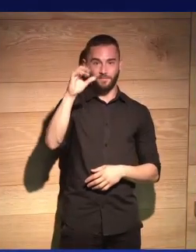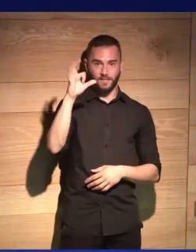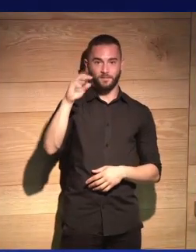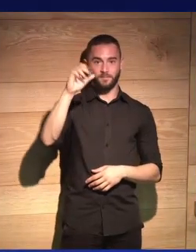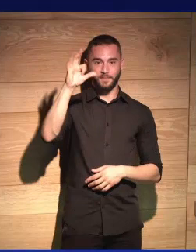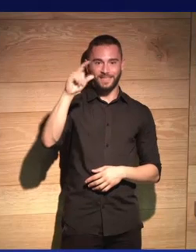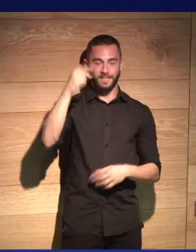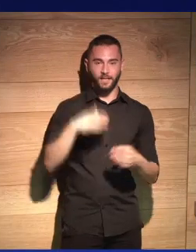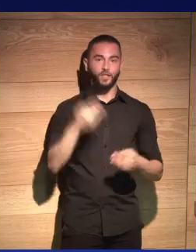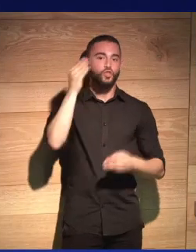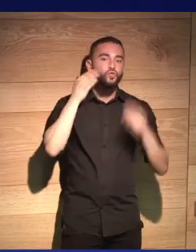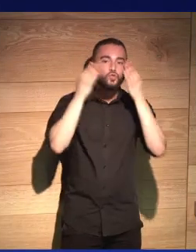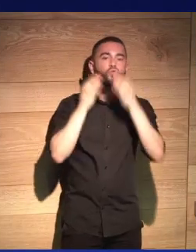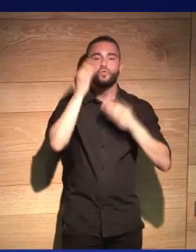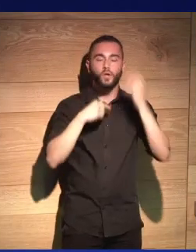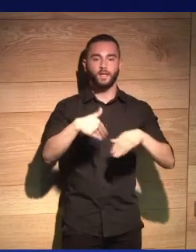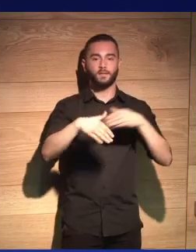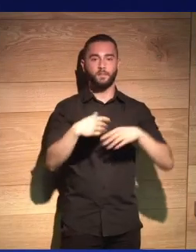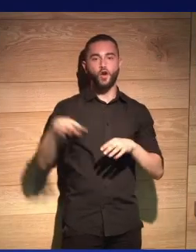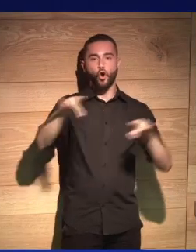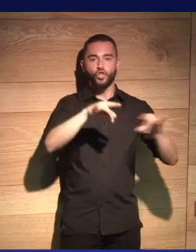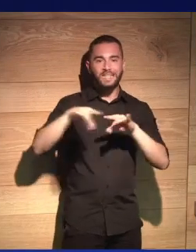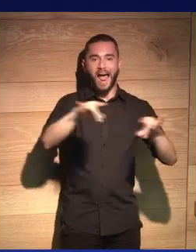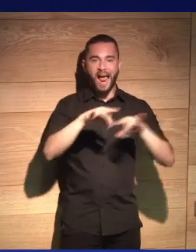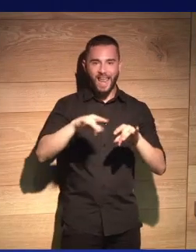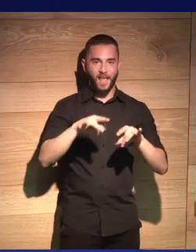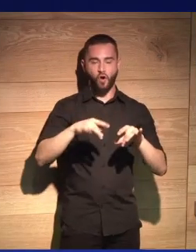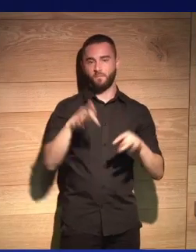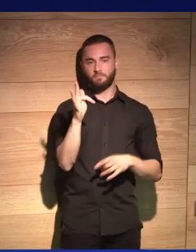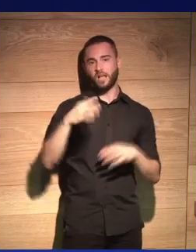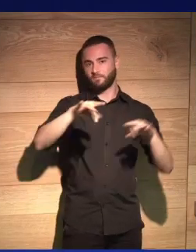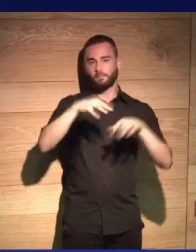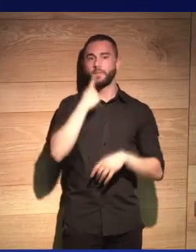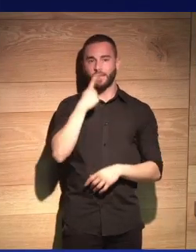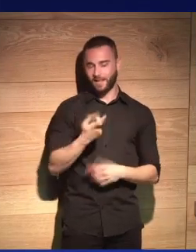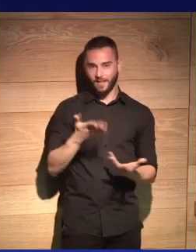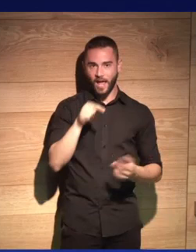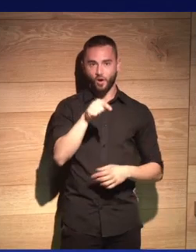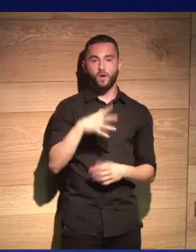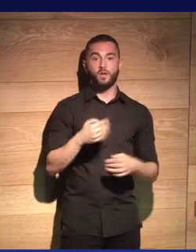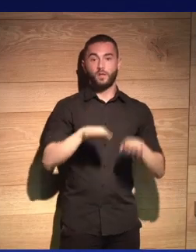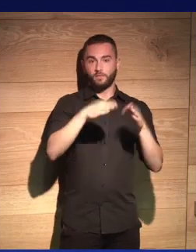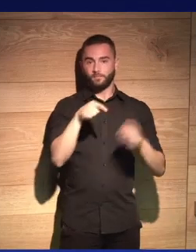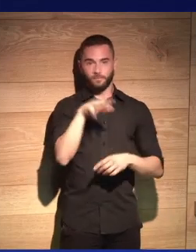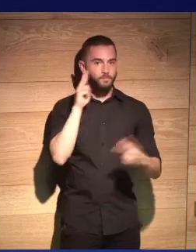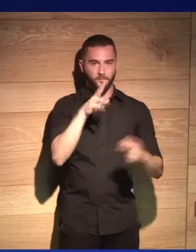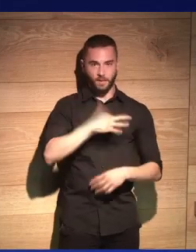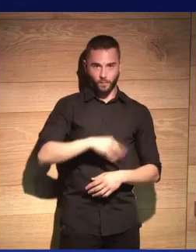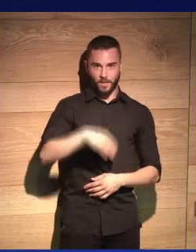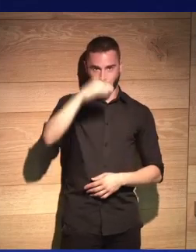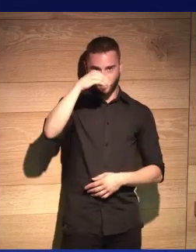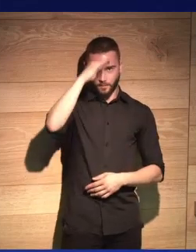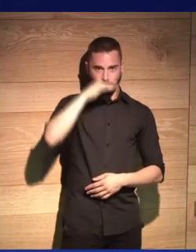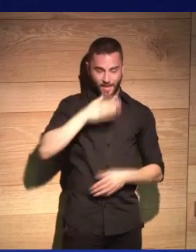mano en las habitaciones hasta el salero y el pimentero en el área del desayuno. El niño y su padre se quedan en el